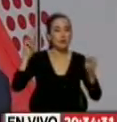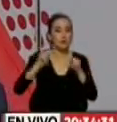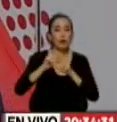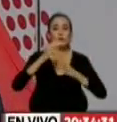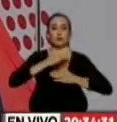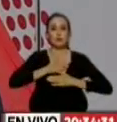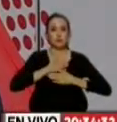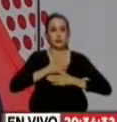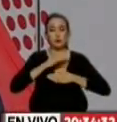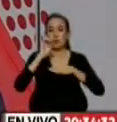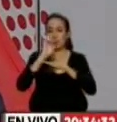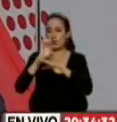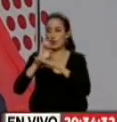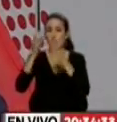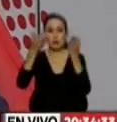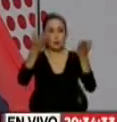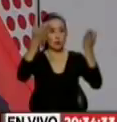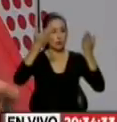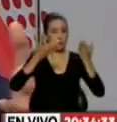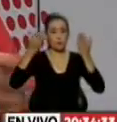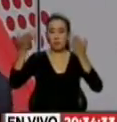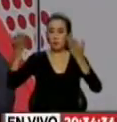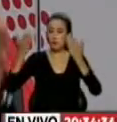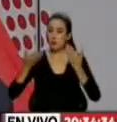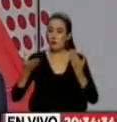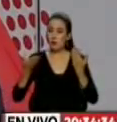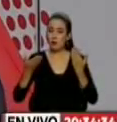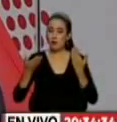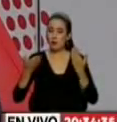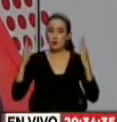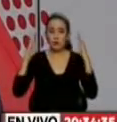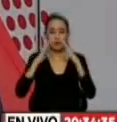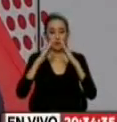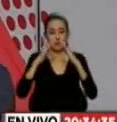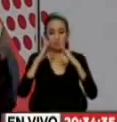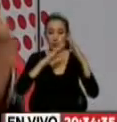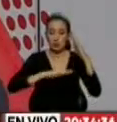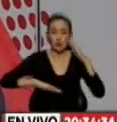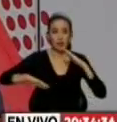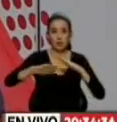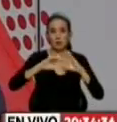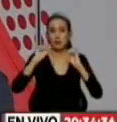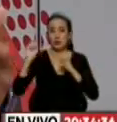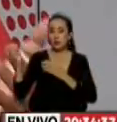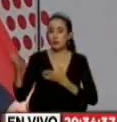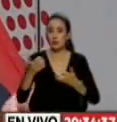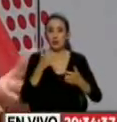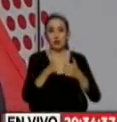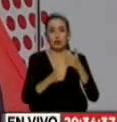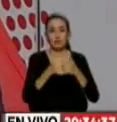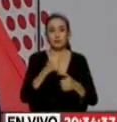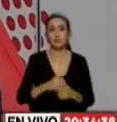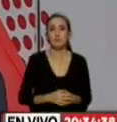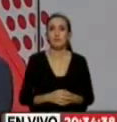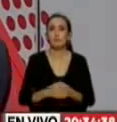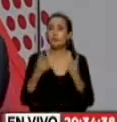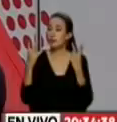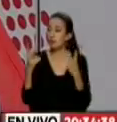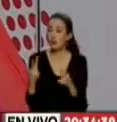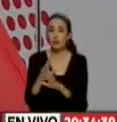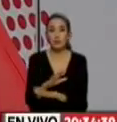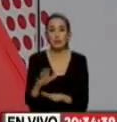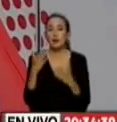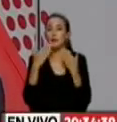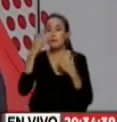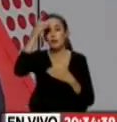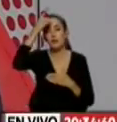nosotros quienes hemos recibido, insisto, hemos puesto nosotros como casa, como sede Quito, para tratar este tema efectivamente y para tomar por lo